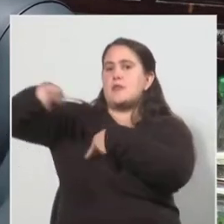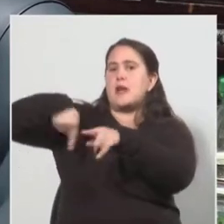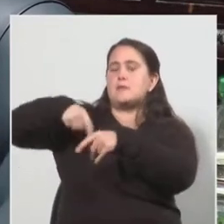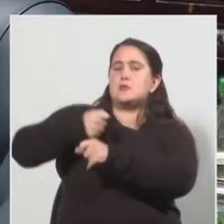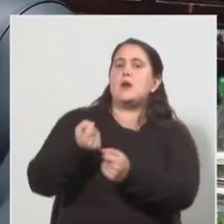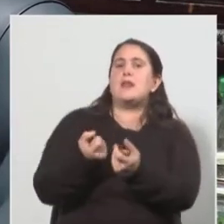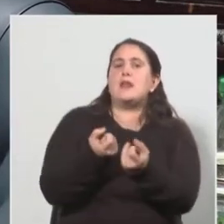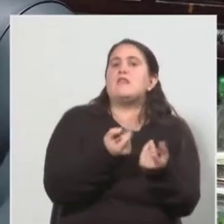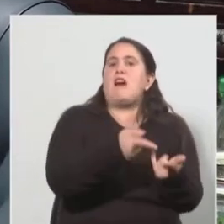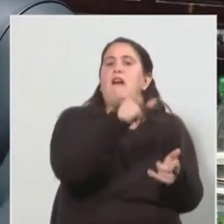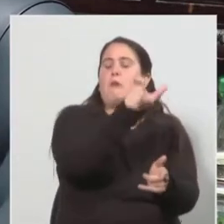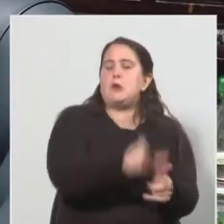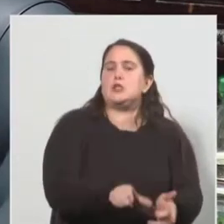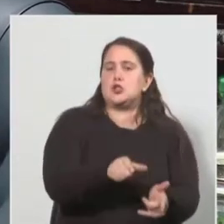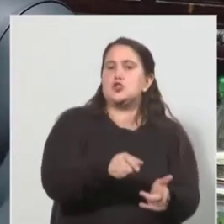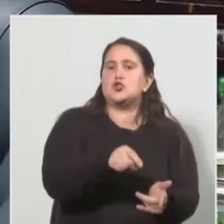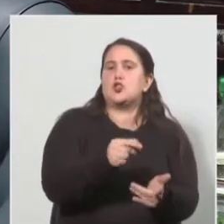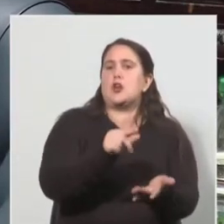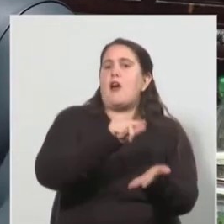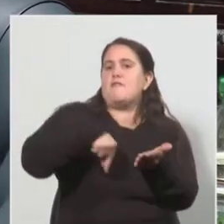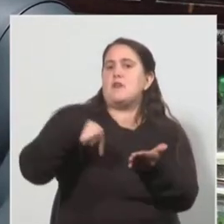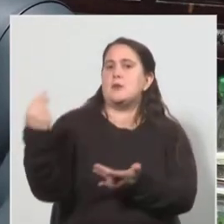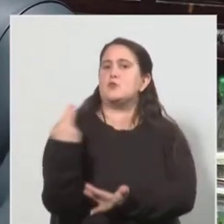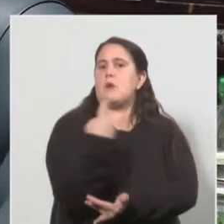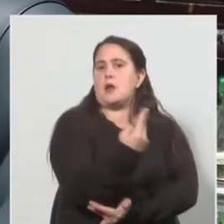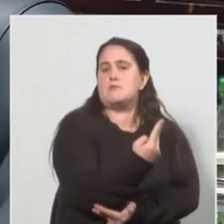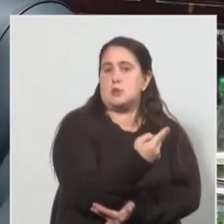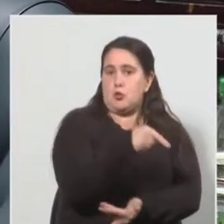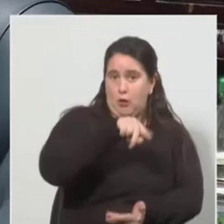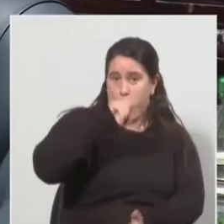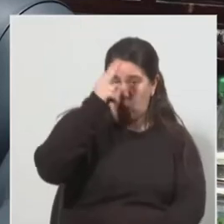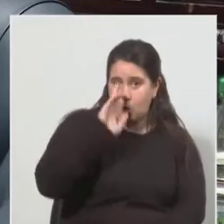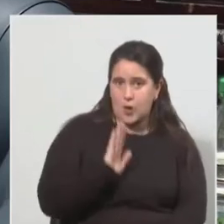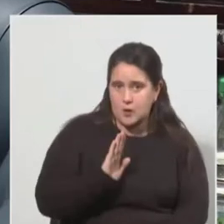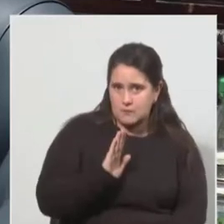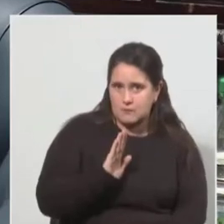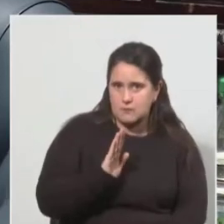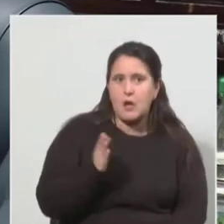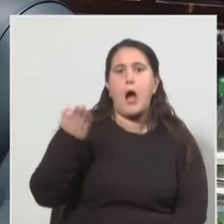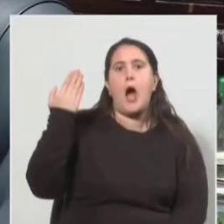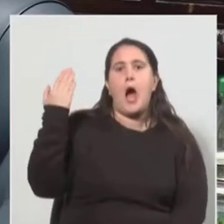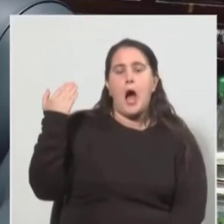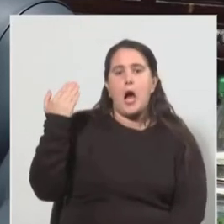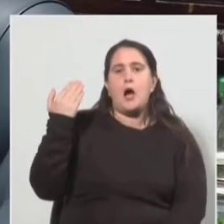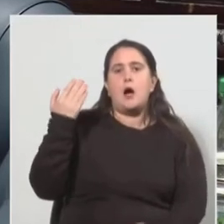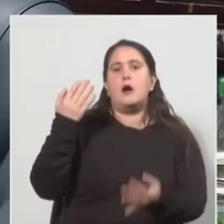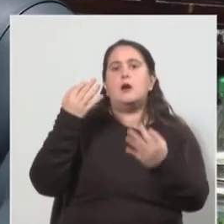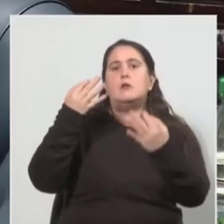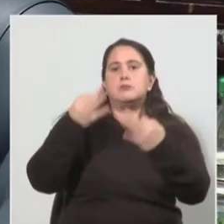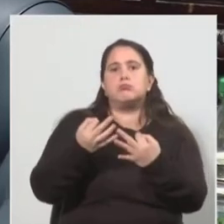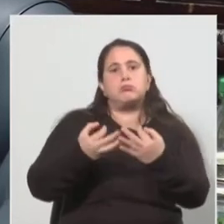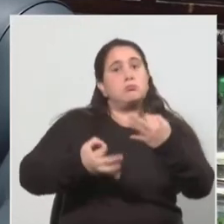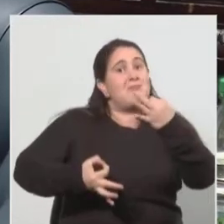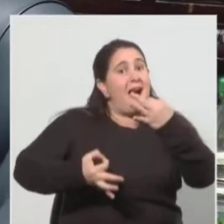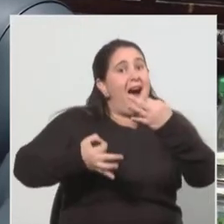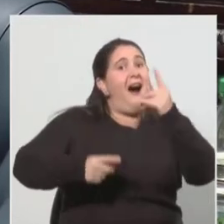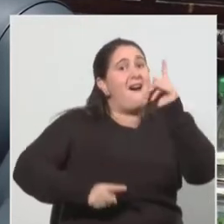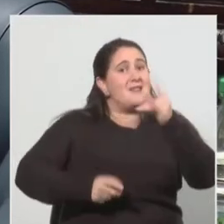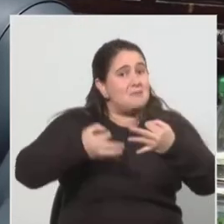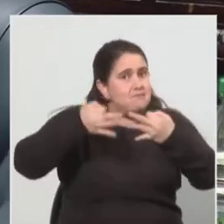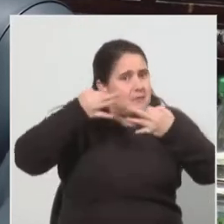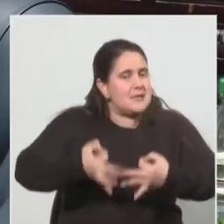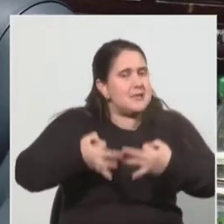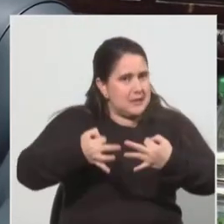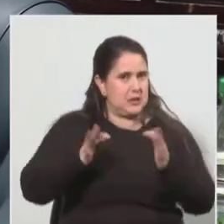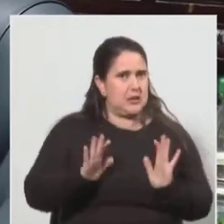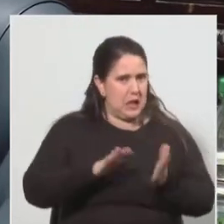un apoderado en el Uruguay? Reitero, se hacía de manera excepcional y